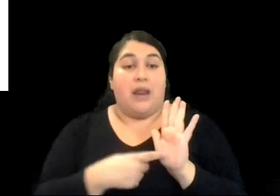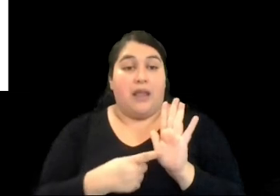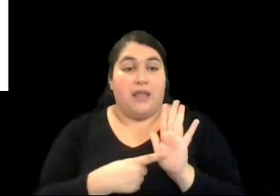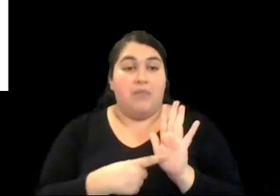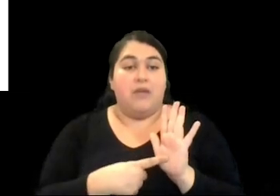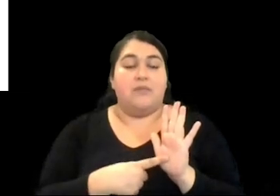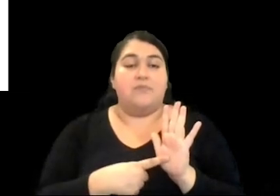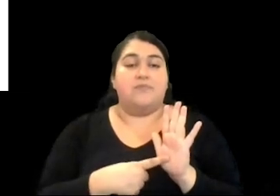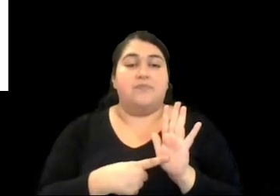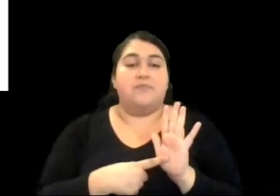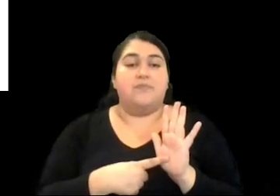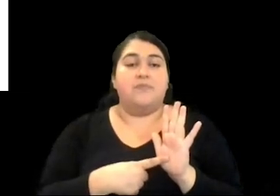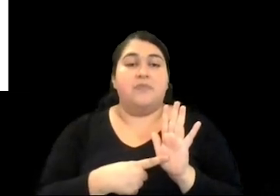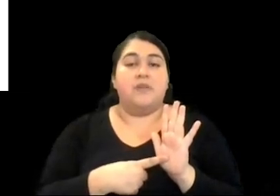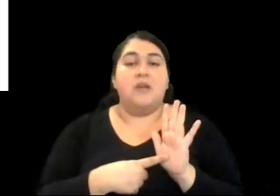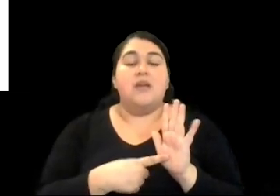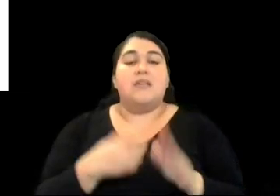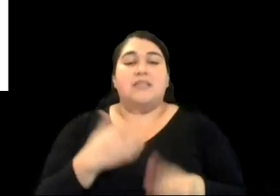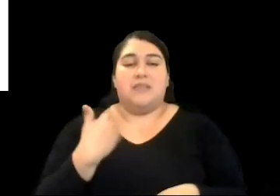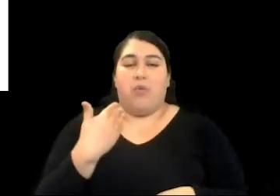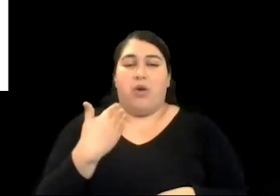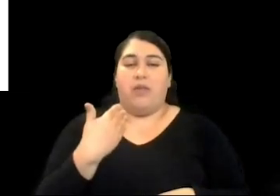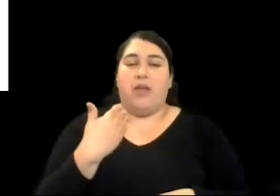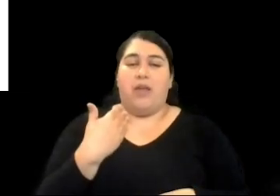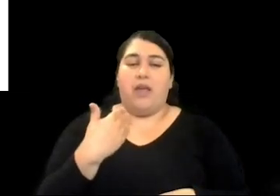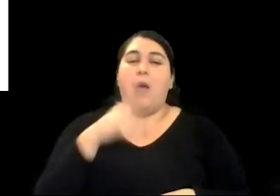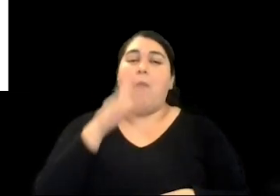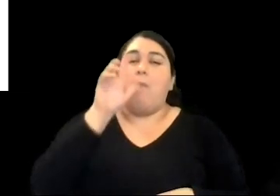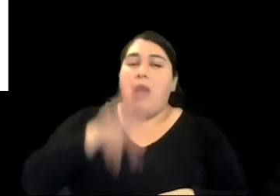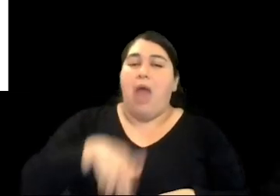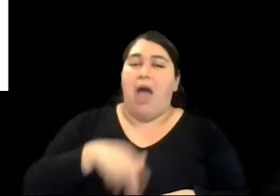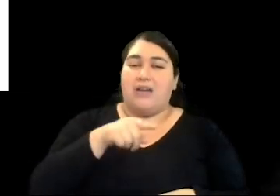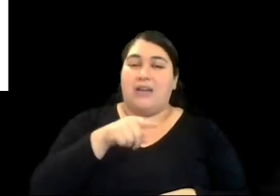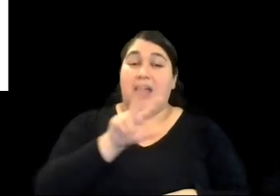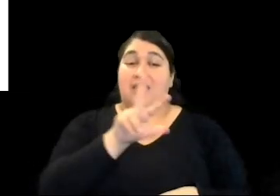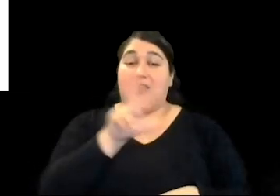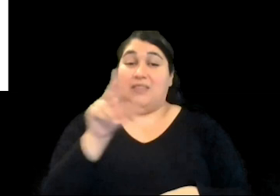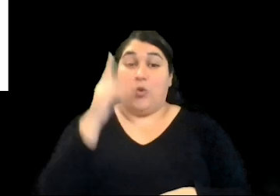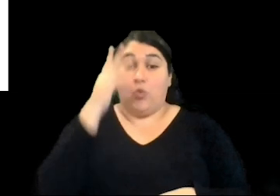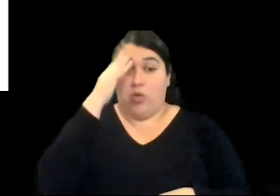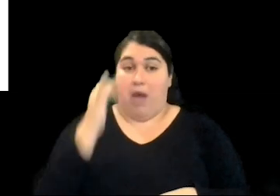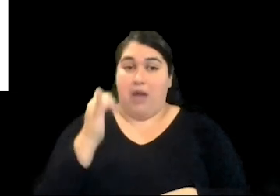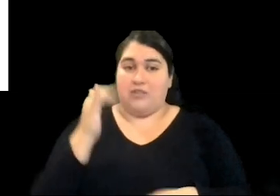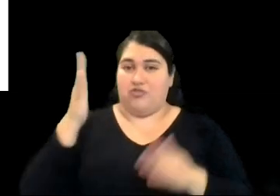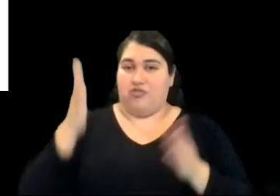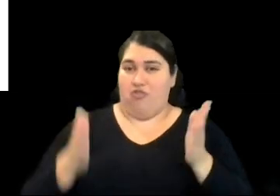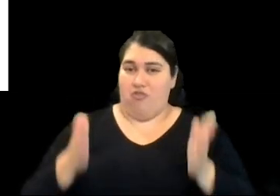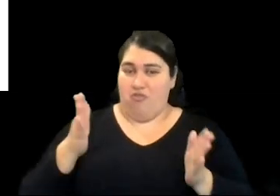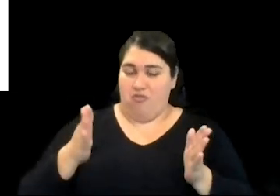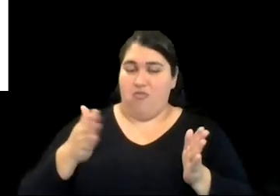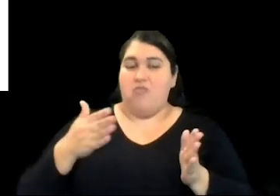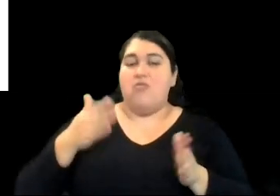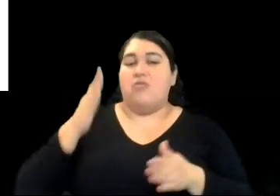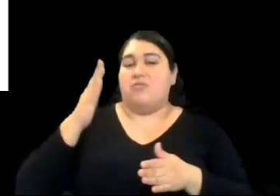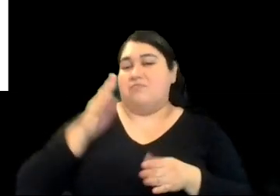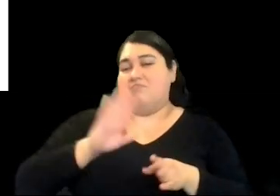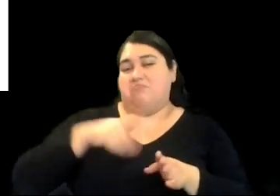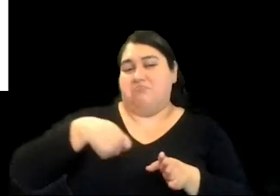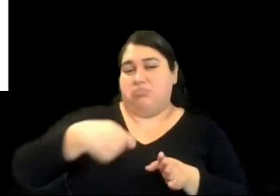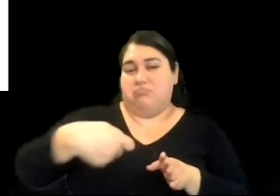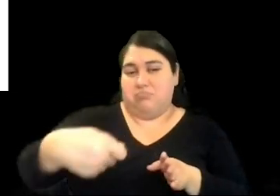podían regularizarse planes vigentes al 31 de marzo. En este caso se hace